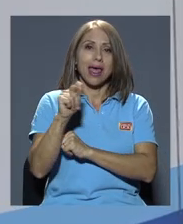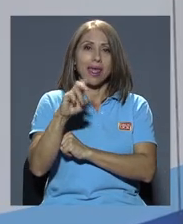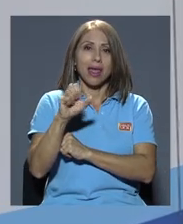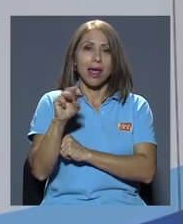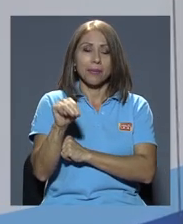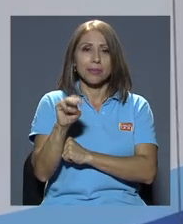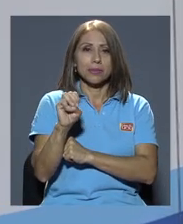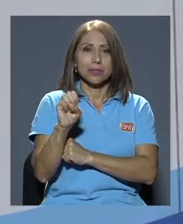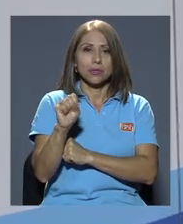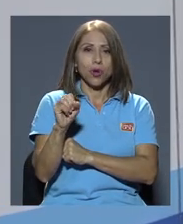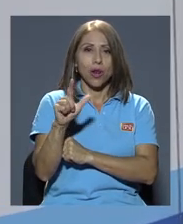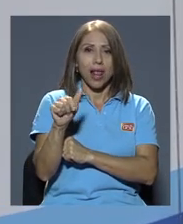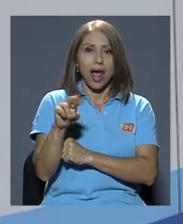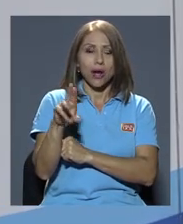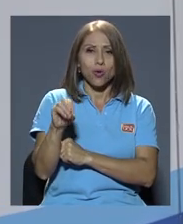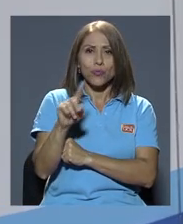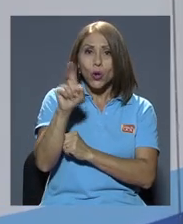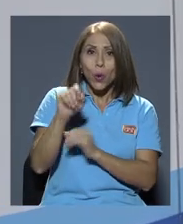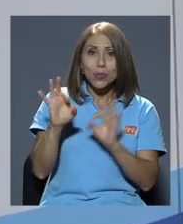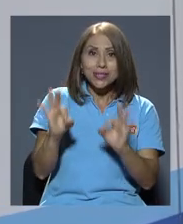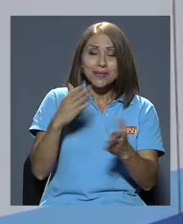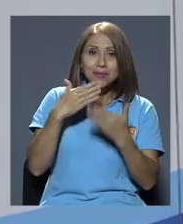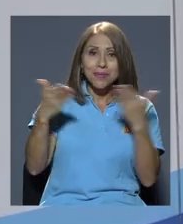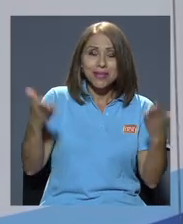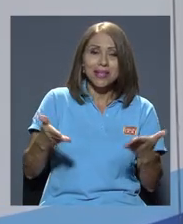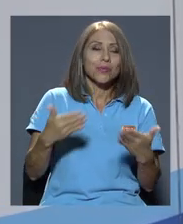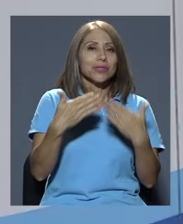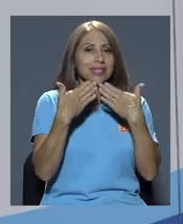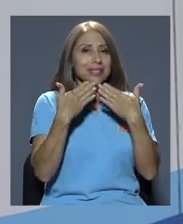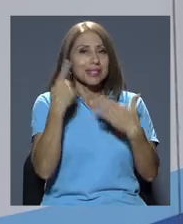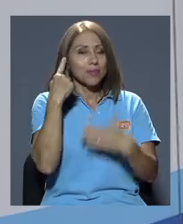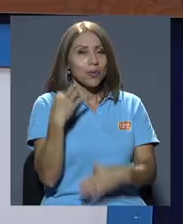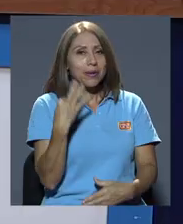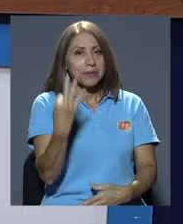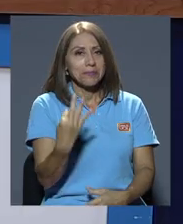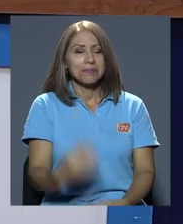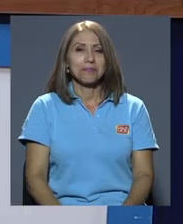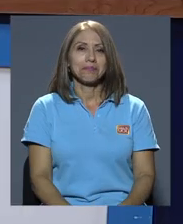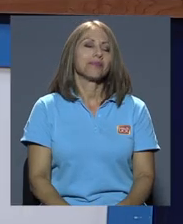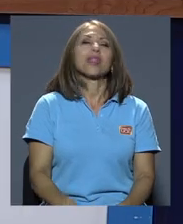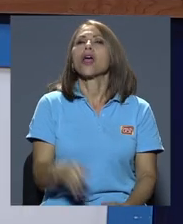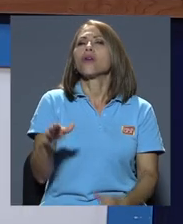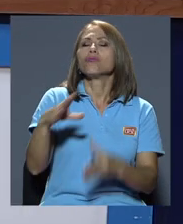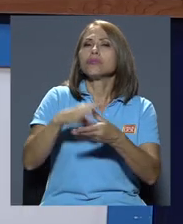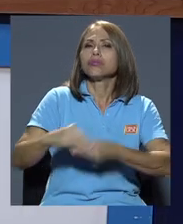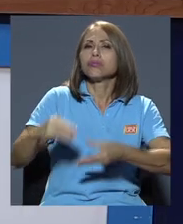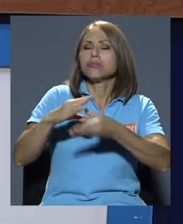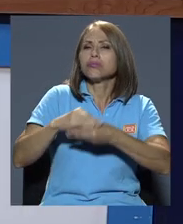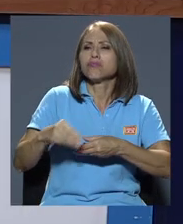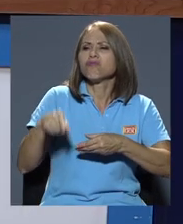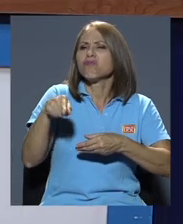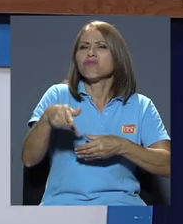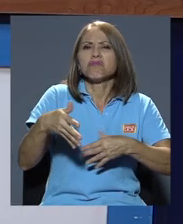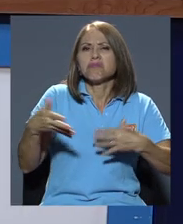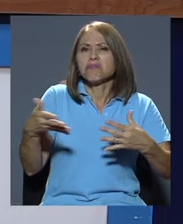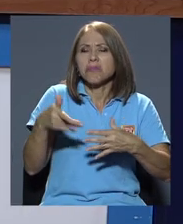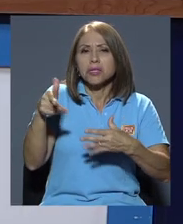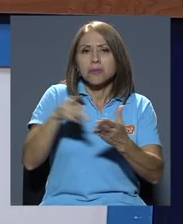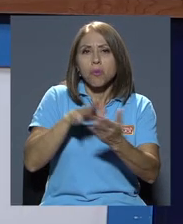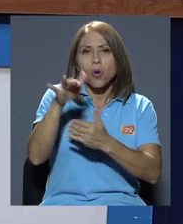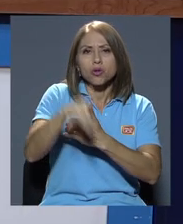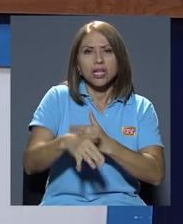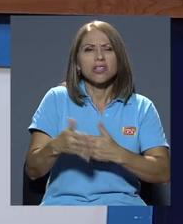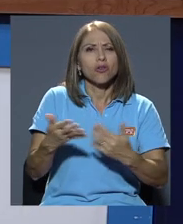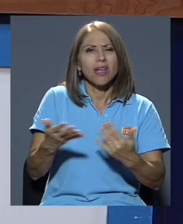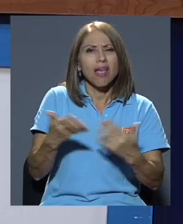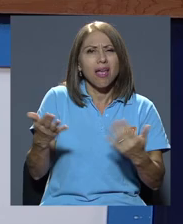cómo estás adam bienvenido a desde la uv muchas gracias por la invitación saben contarnos un poco en qué consiste este proyecto y